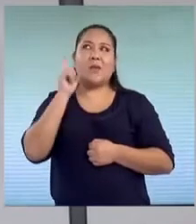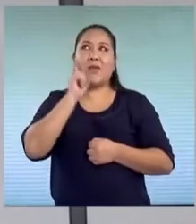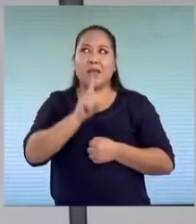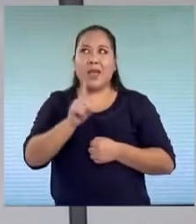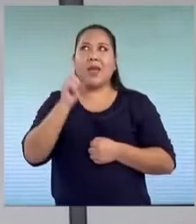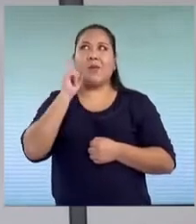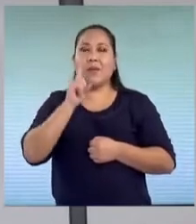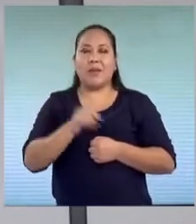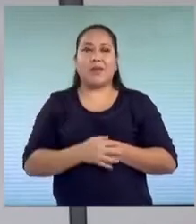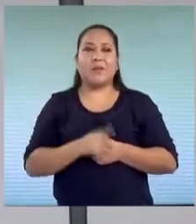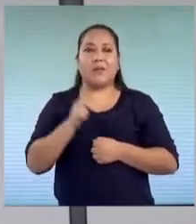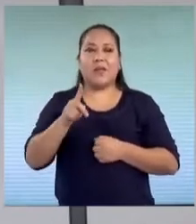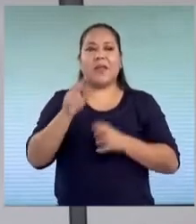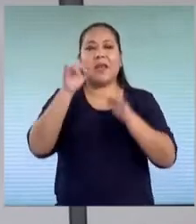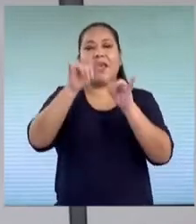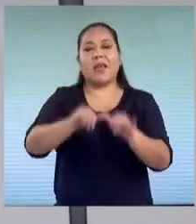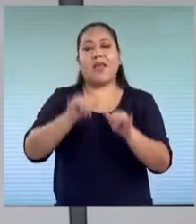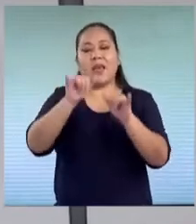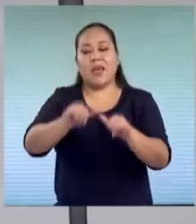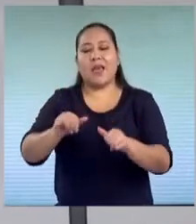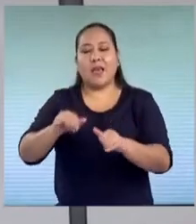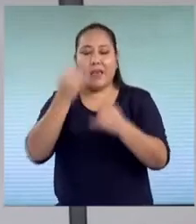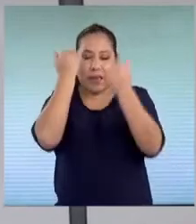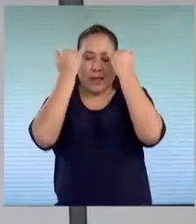para que algo quede en el pueblo.